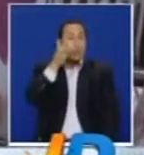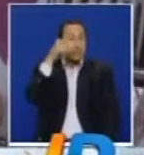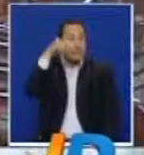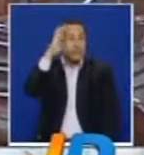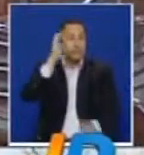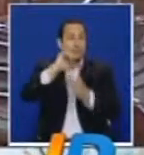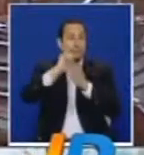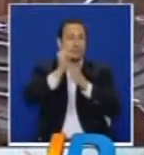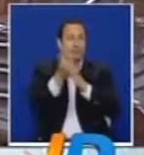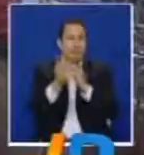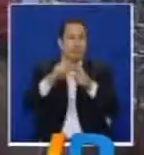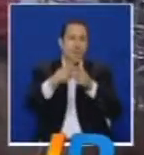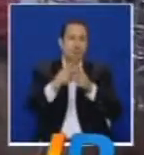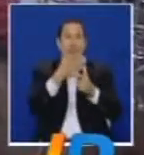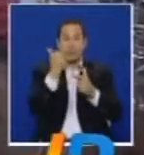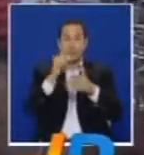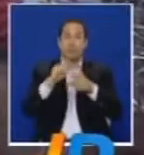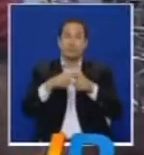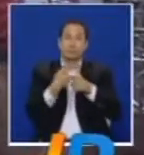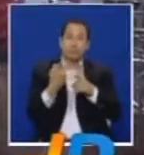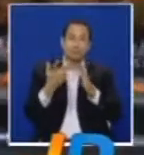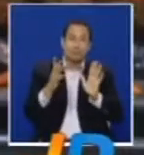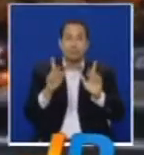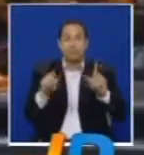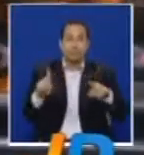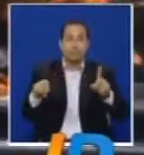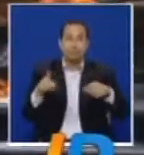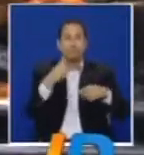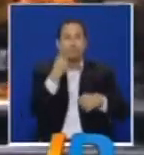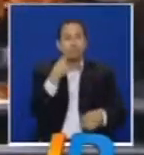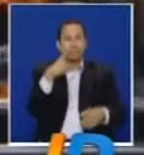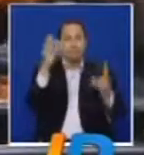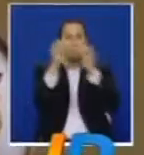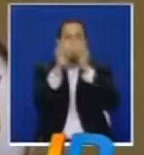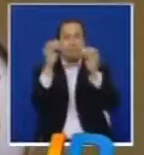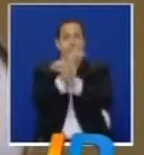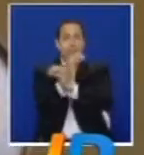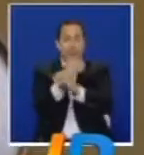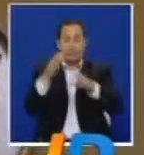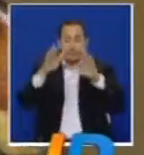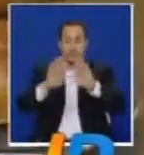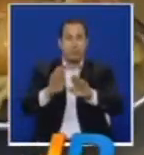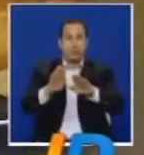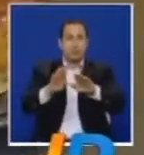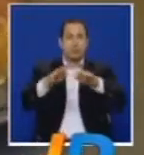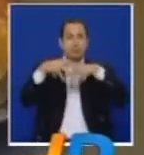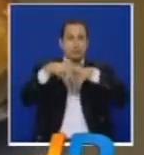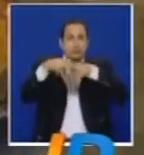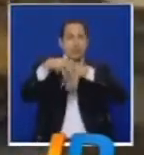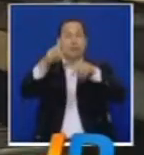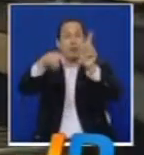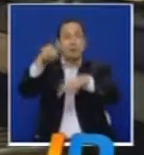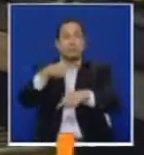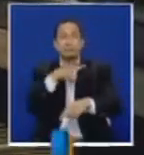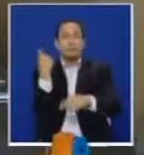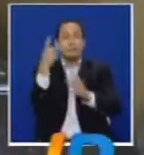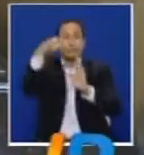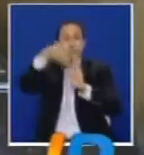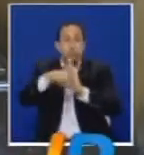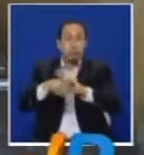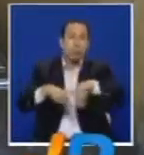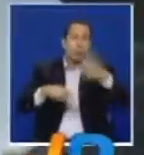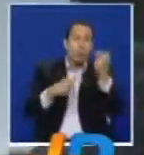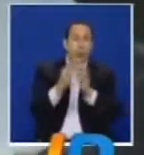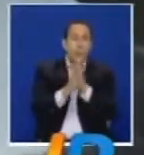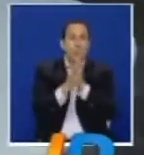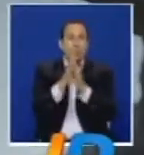la papa. Es mejor con papa. Así las cosas, queda claro que en medio del paro agrario, lo que para unos es crisis o escasez, para otros es